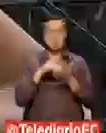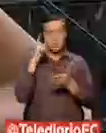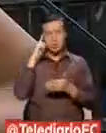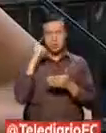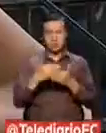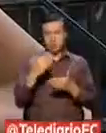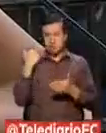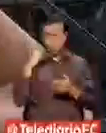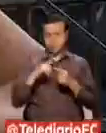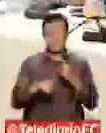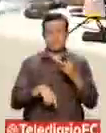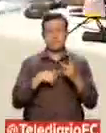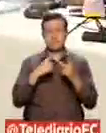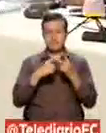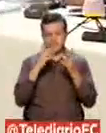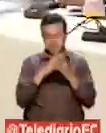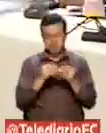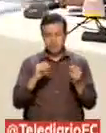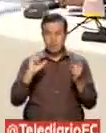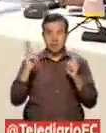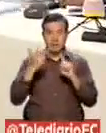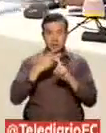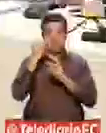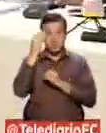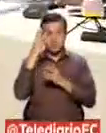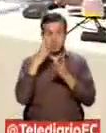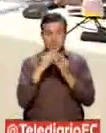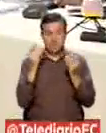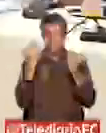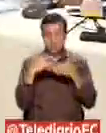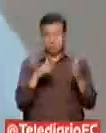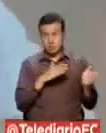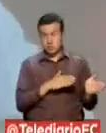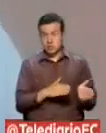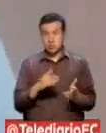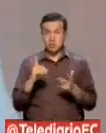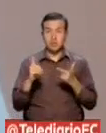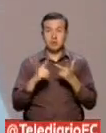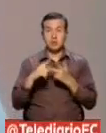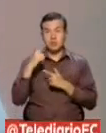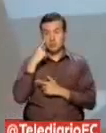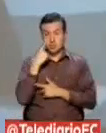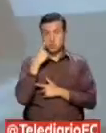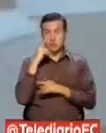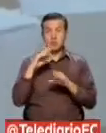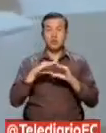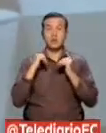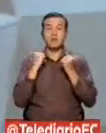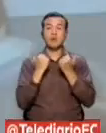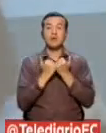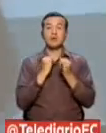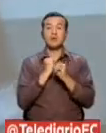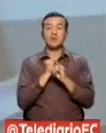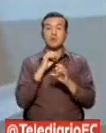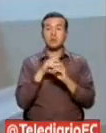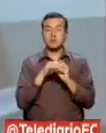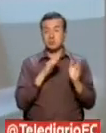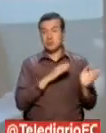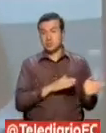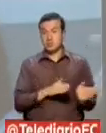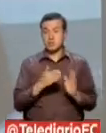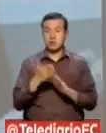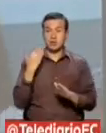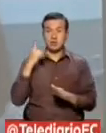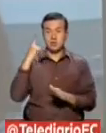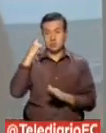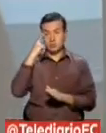anterior. Además, con la desaparición de un tercer producto del informe pericial y la conformación del comité interinstitucional en el